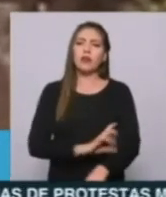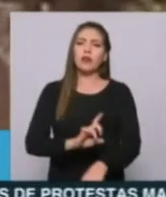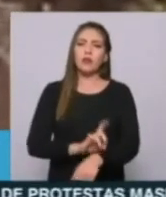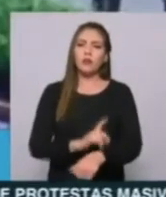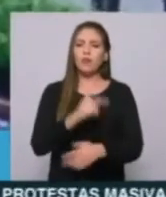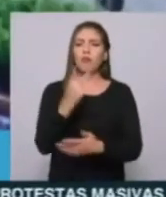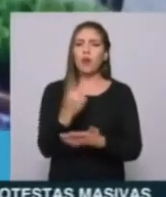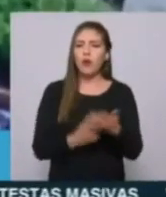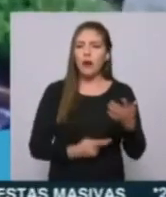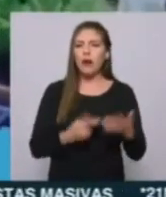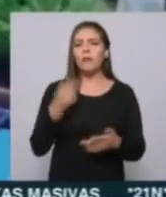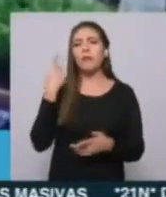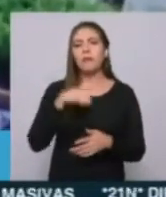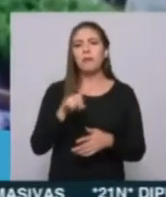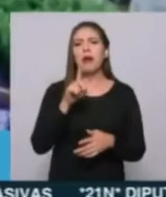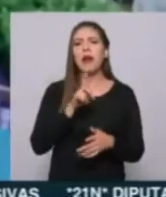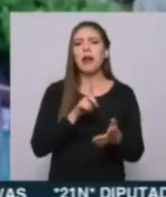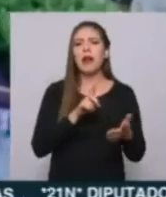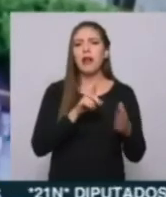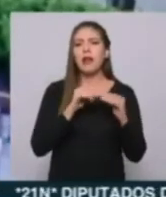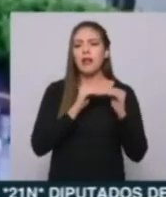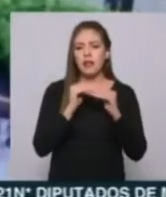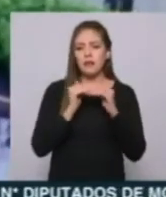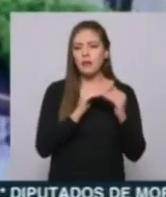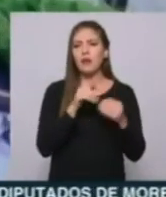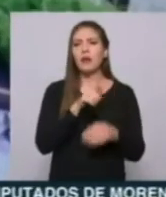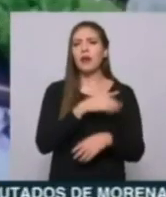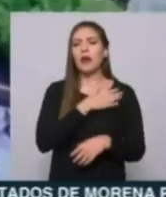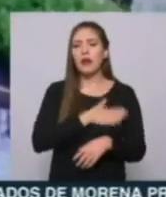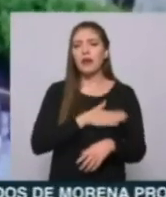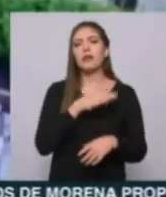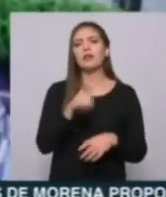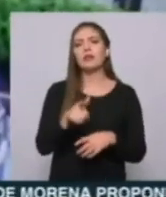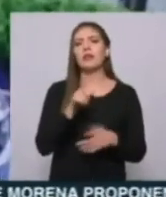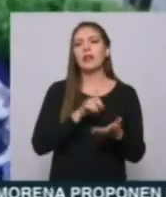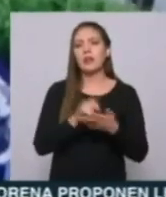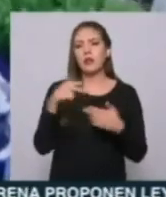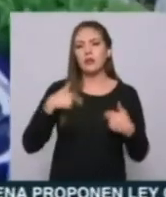Seguridad Nacional, Democracia y Derechos Humanos de la Ibero. Un placer. Hasta luego.